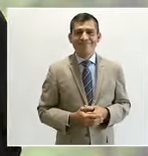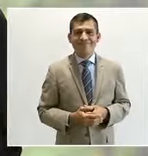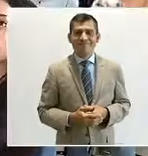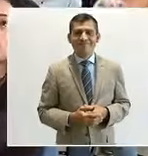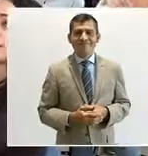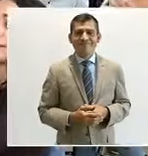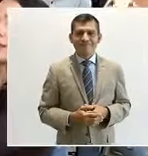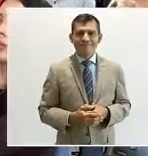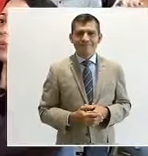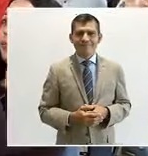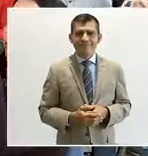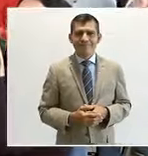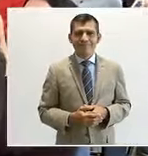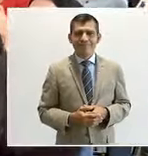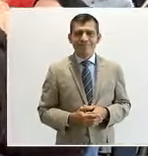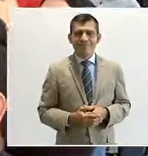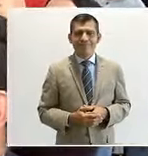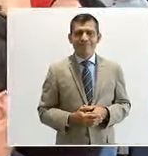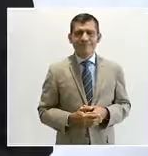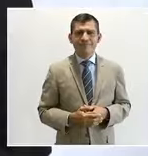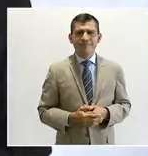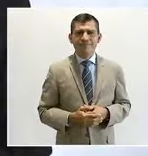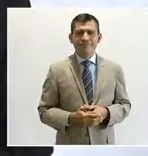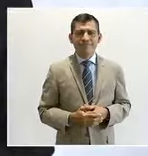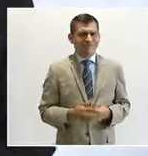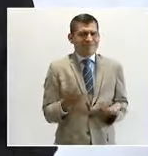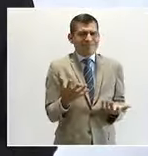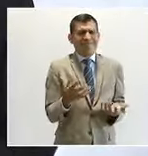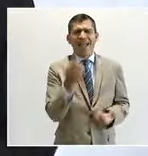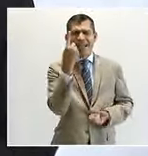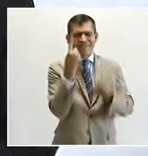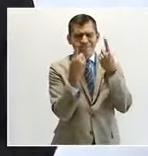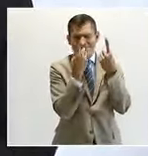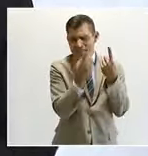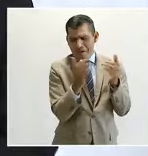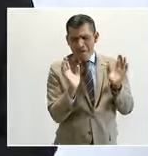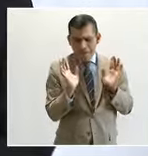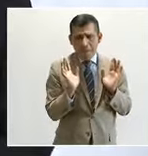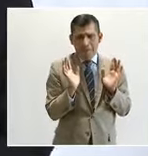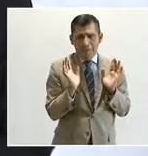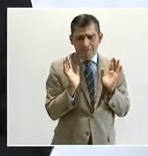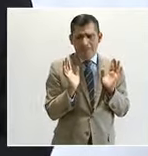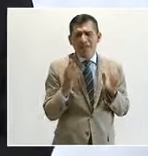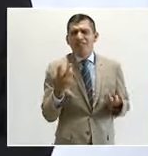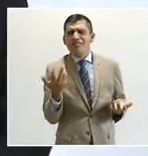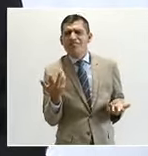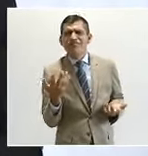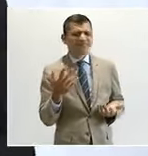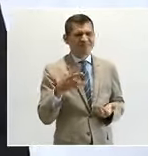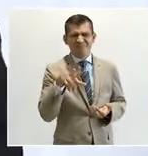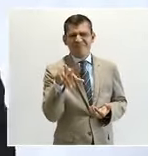hay algunos que dicen que es al revés no dicen no